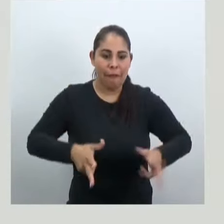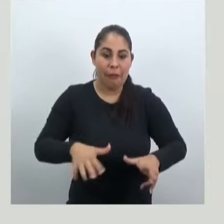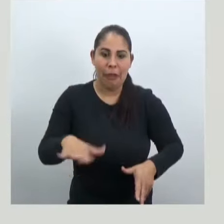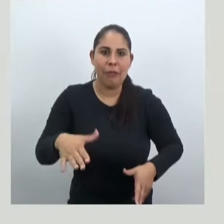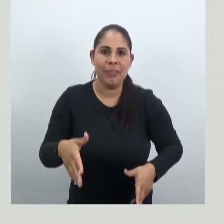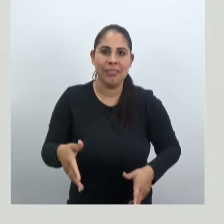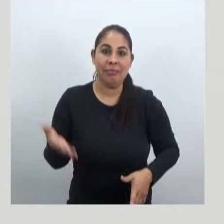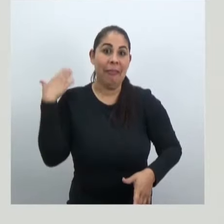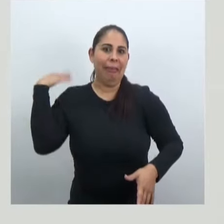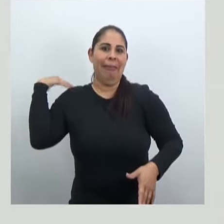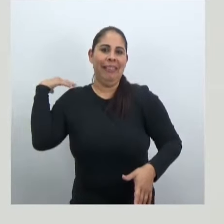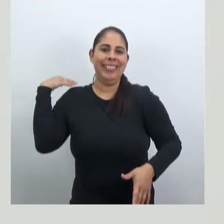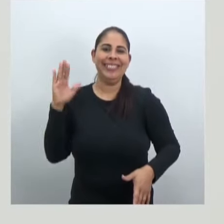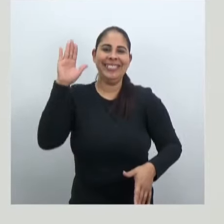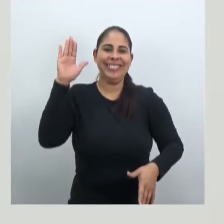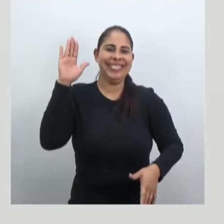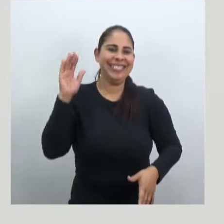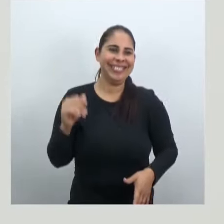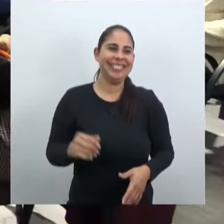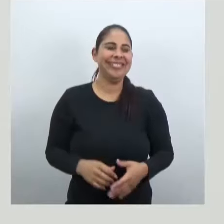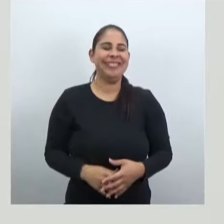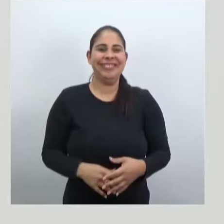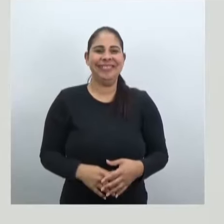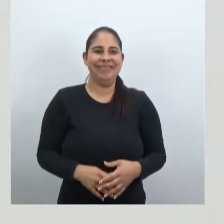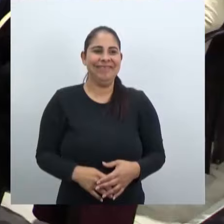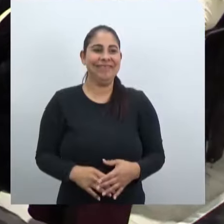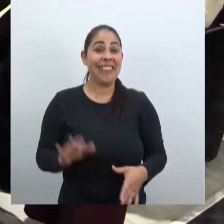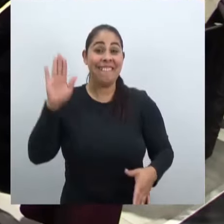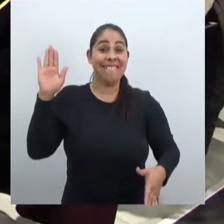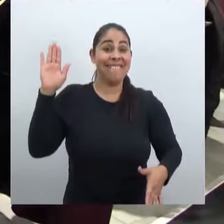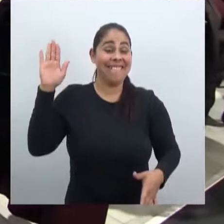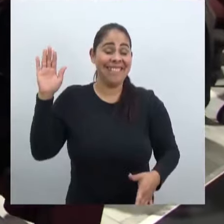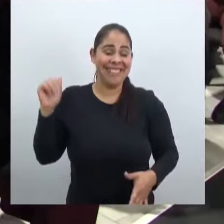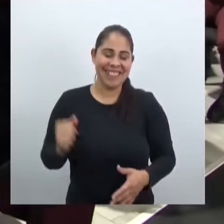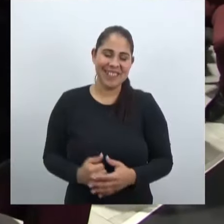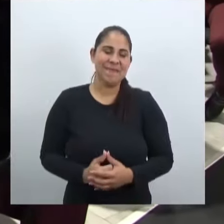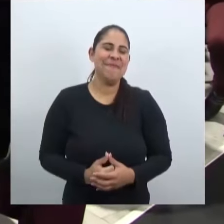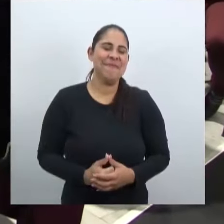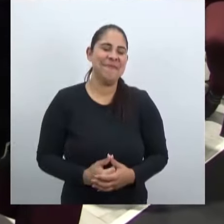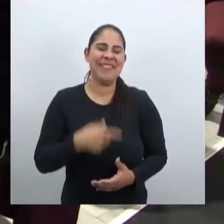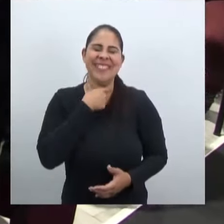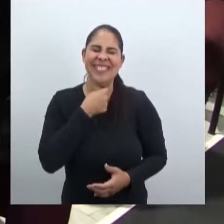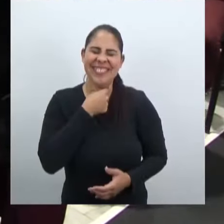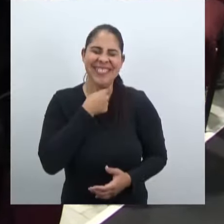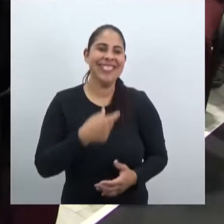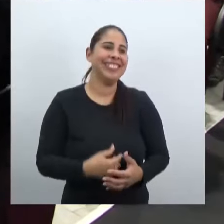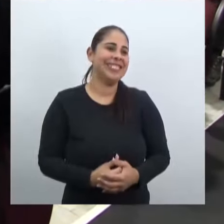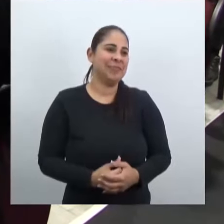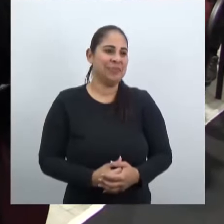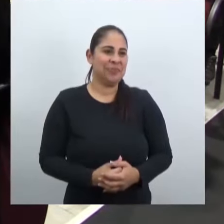atrás. Eso. Y arriba también, en la jaula de los monos. Levanta la mano. Eso, muy bien.